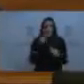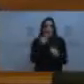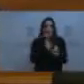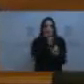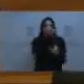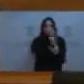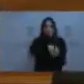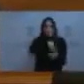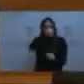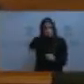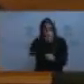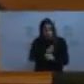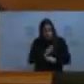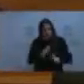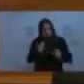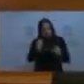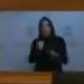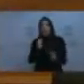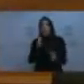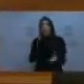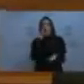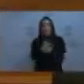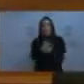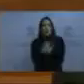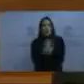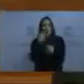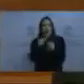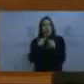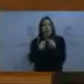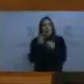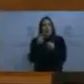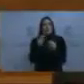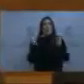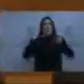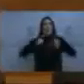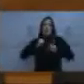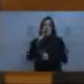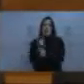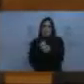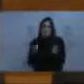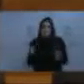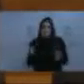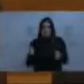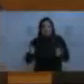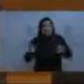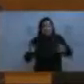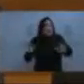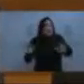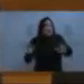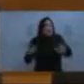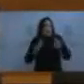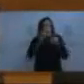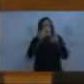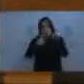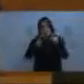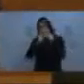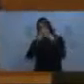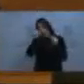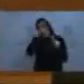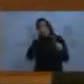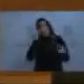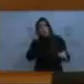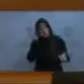políticamente y mediante apoyo y acuerdos presupuestarios. Y no tengo que recordarles dichos apoyos